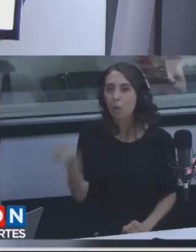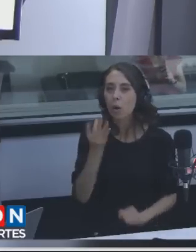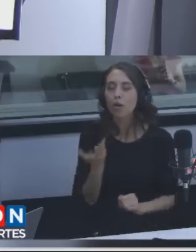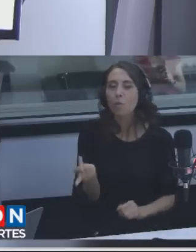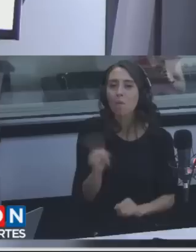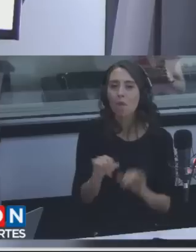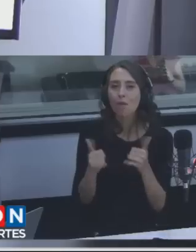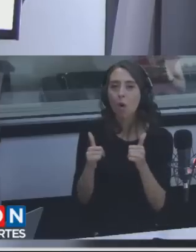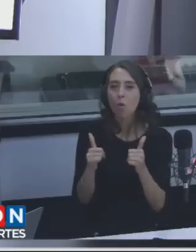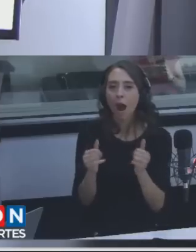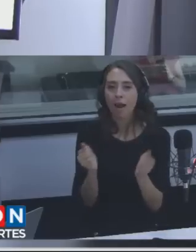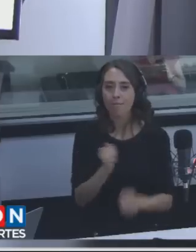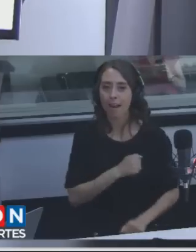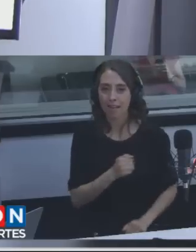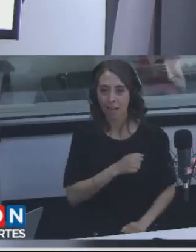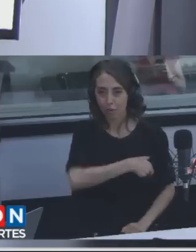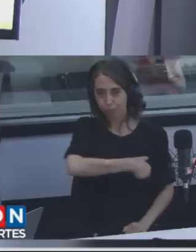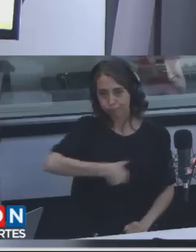cruzados.